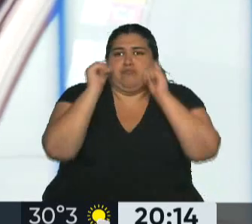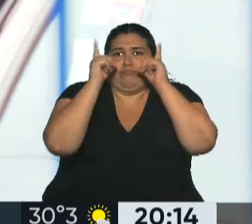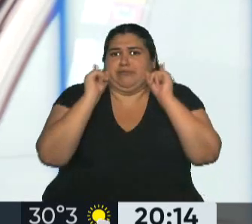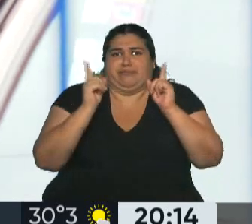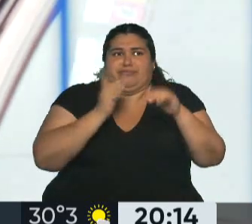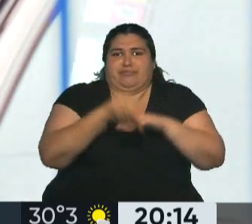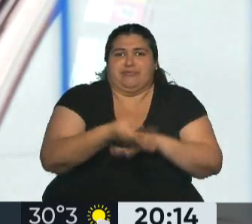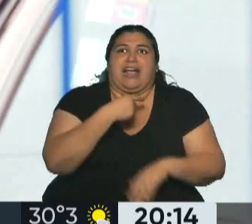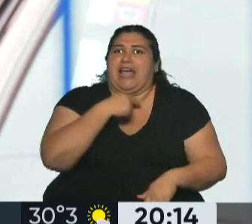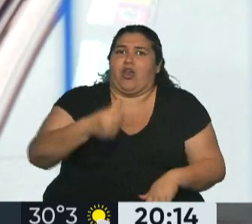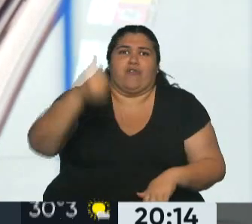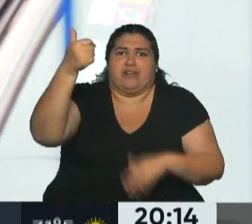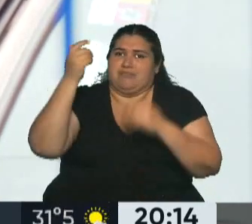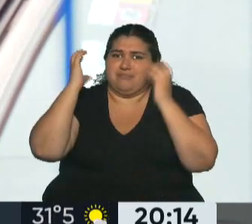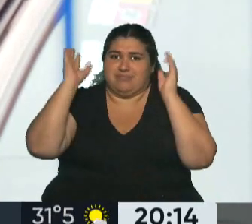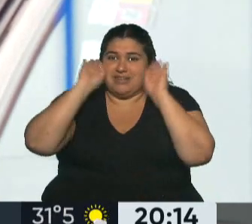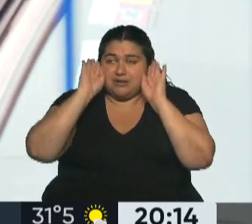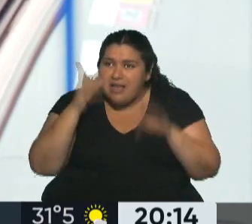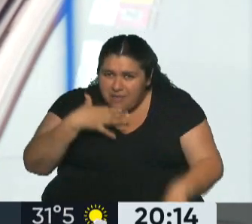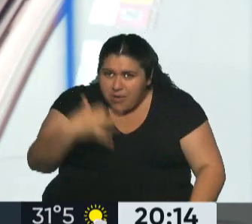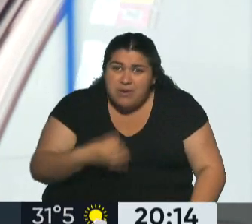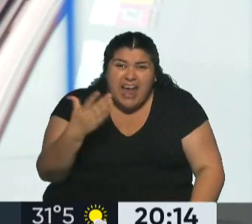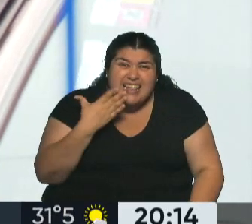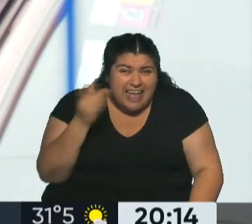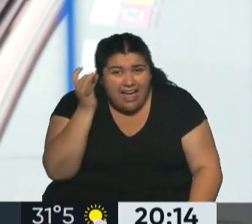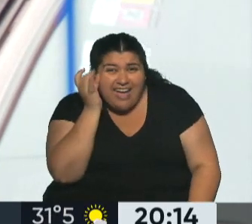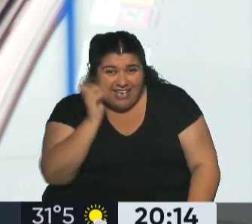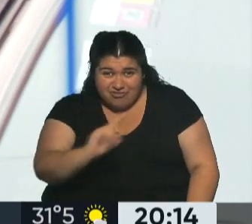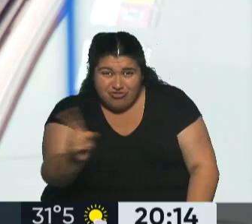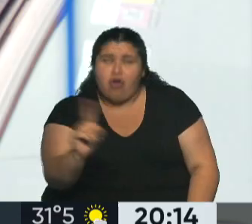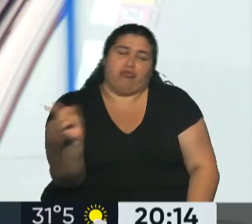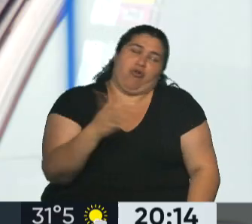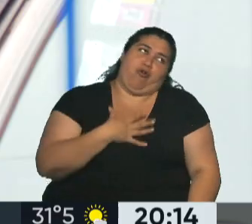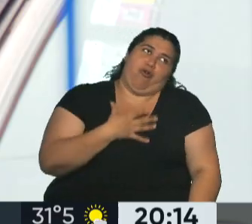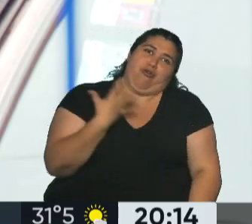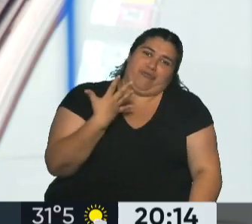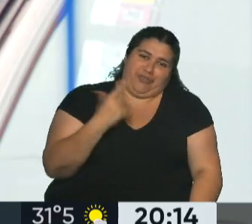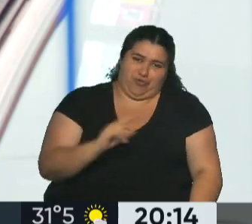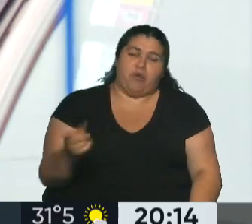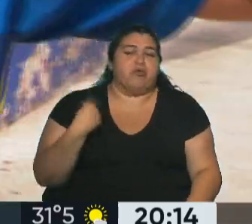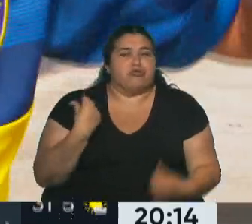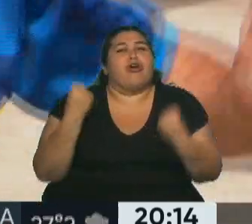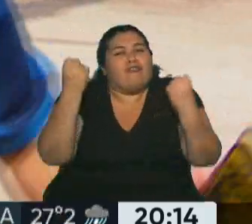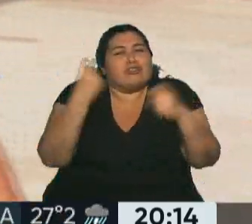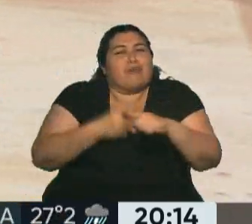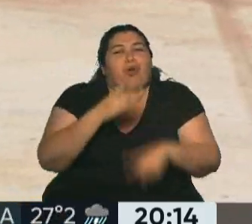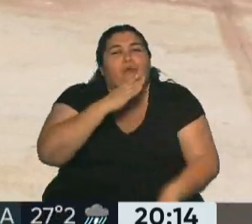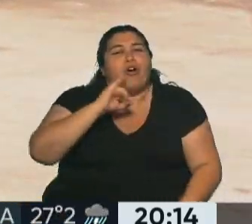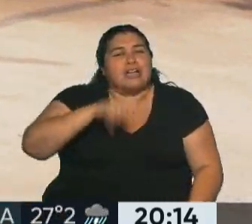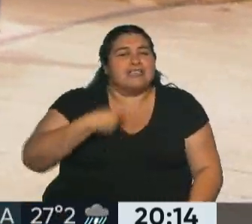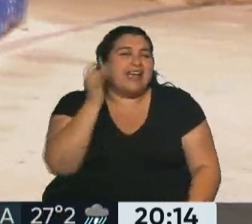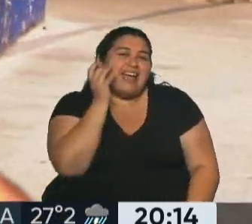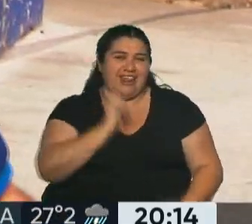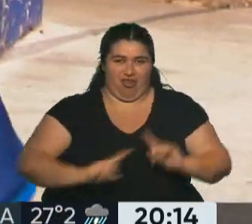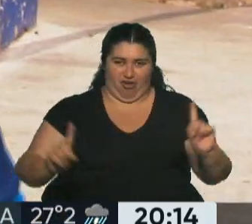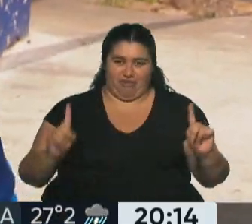eluno usted verdaderamente santiagueño noer la siesta de al no dormimos peroy esfuer por boca cóm va a salir cree